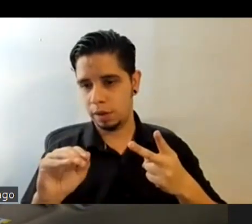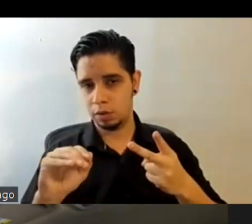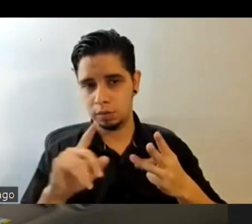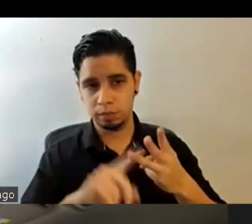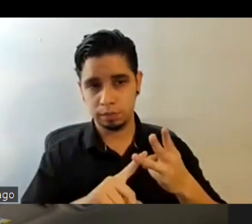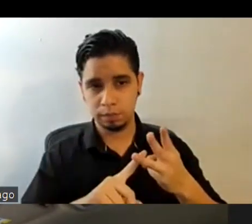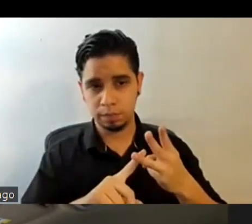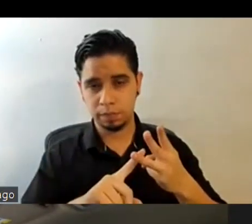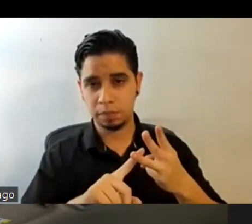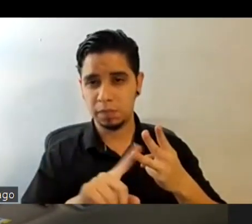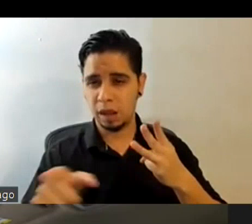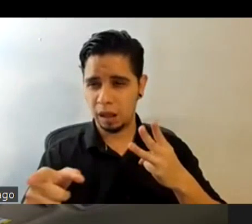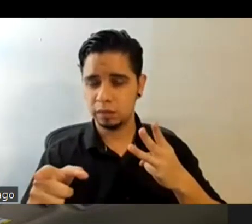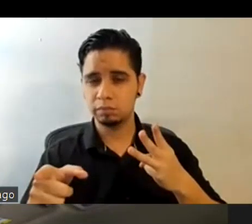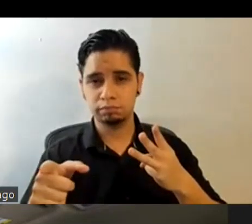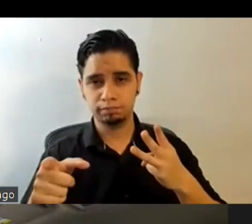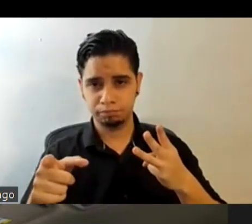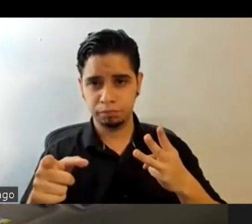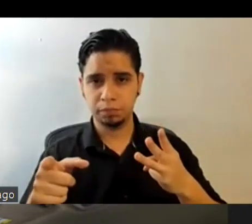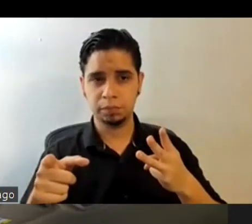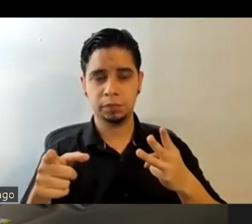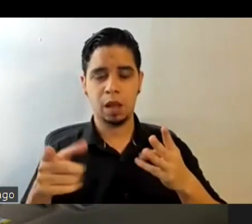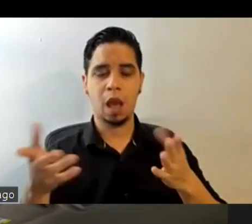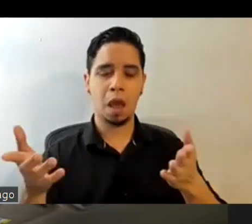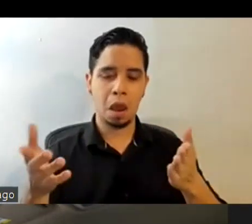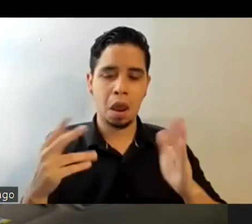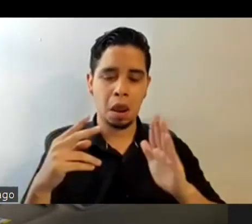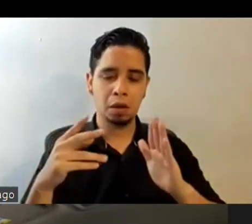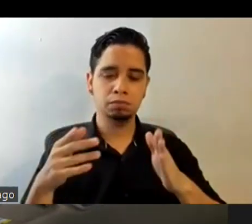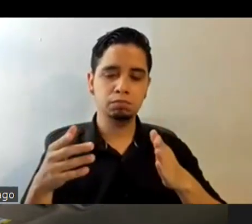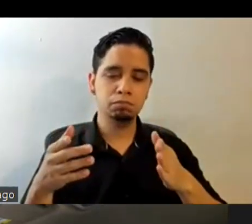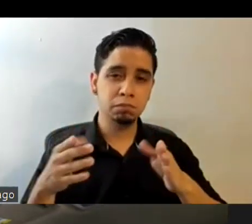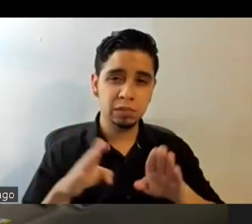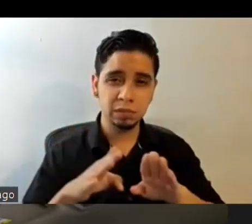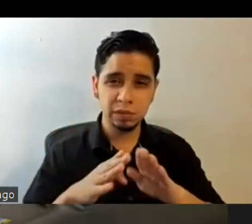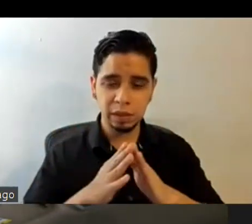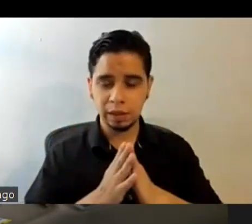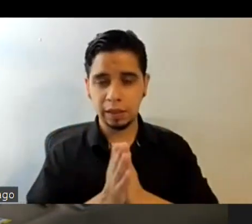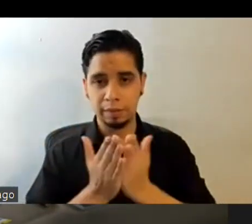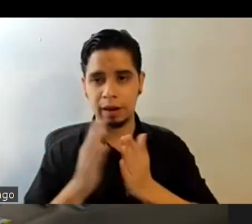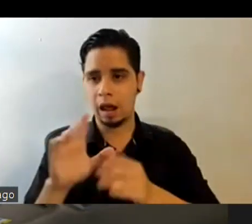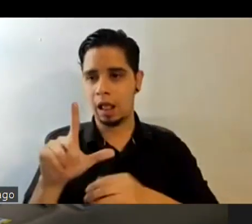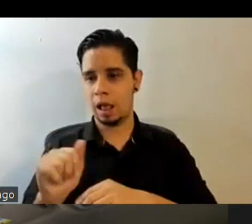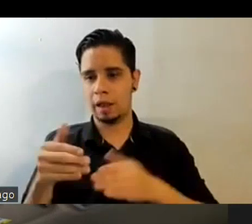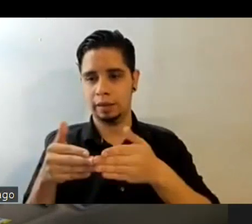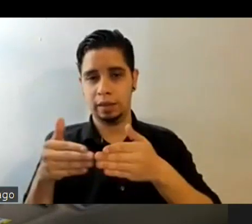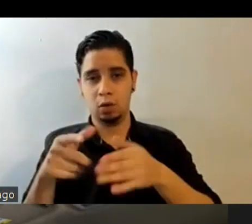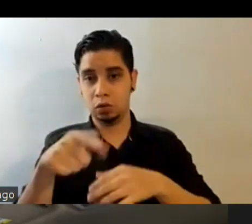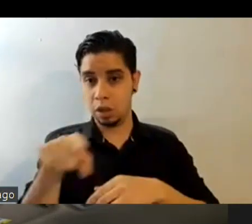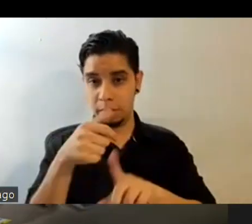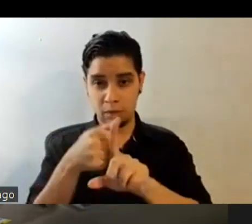Librería La Esquina, que lo hemos tenido aquí, está aquí en Río Piedras, Laberinto, que está en el Viejo San Juan. Usted busque